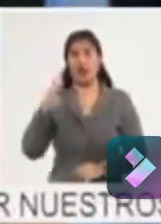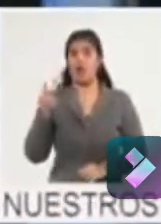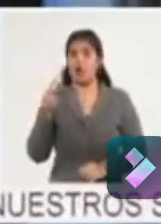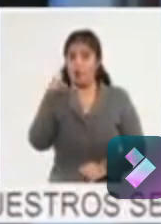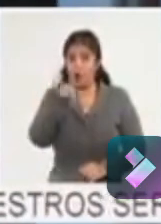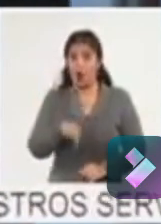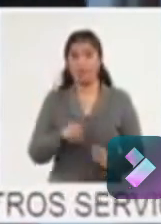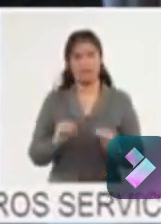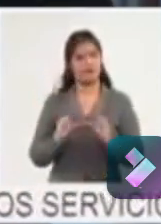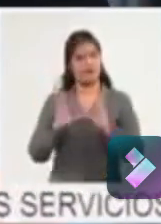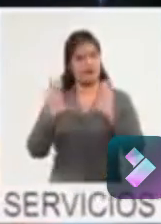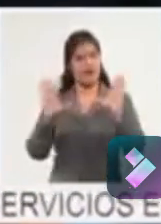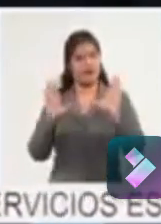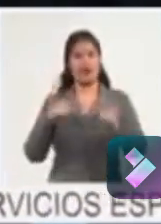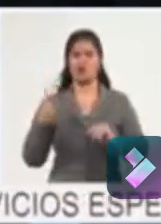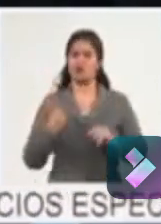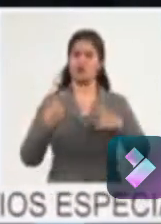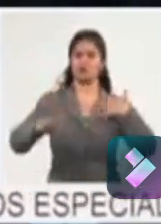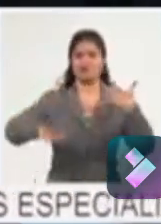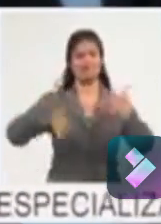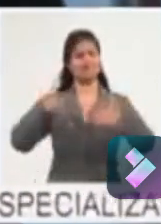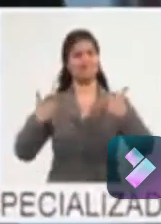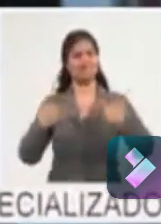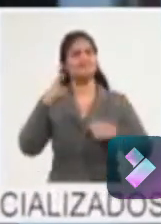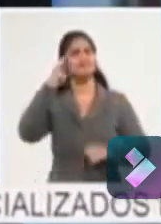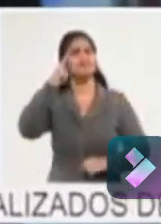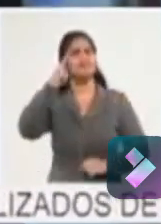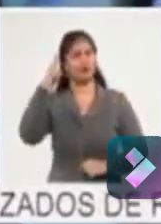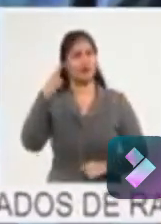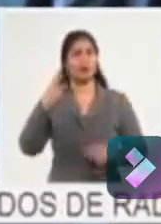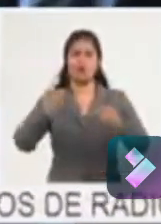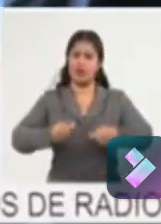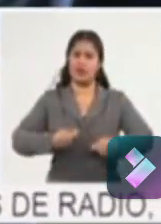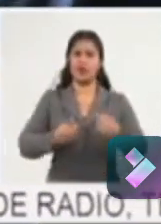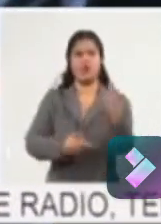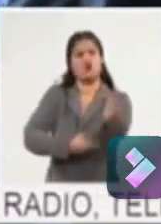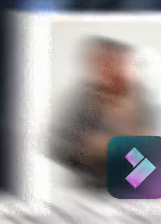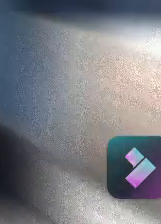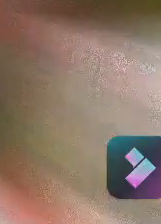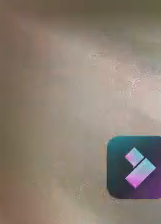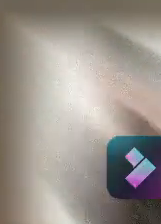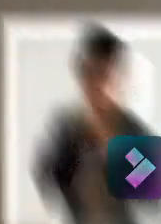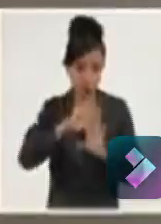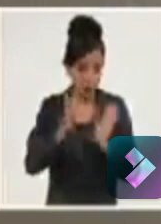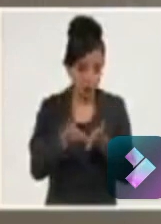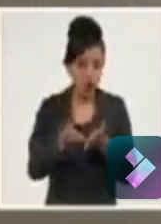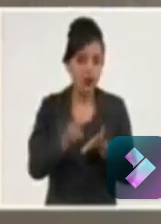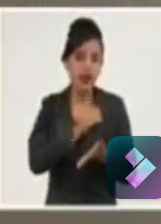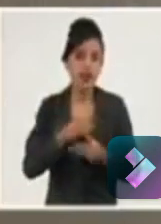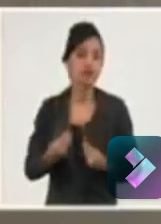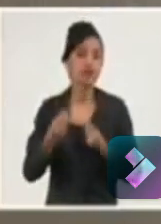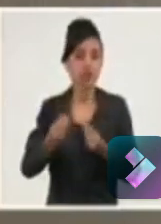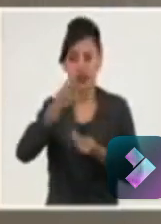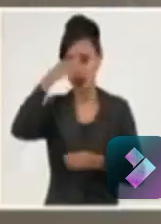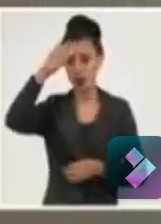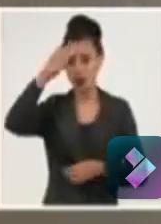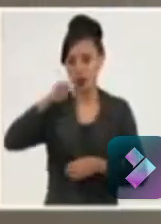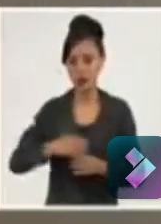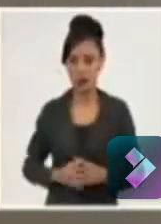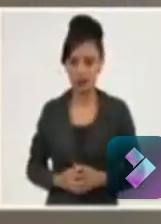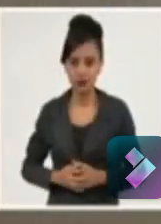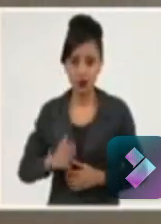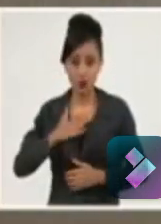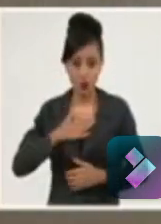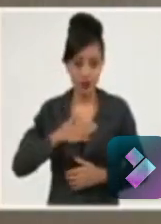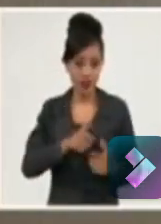el entusiasmo, el optimismo, porque sabemos que el futuro es nuestro. La asociación se